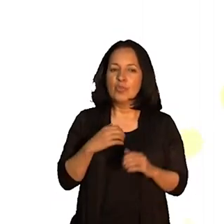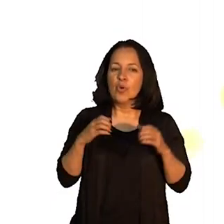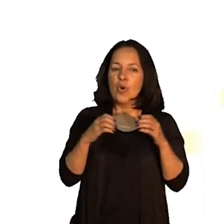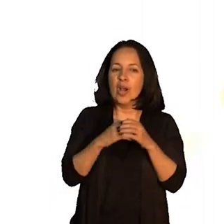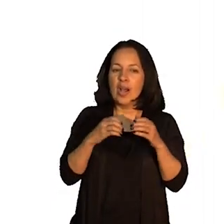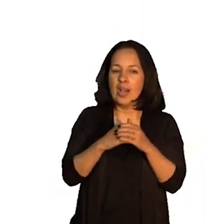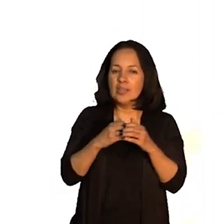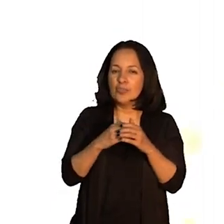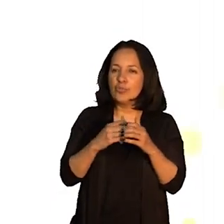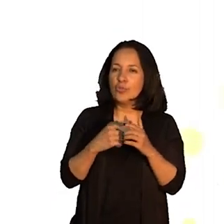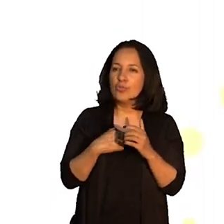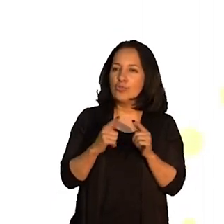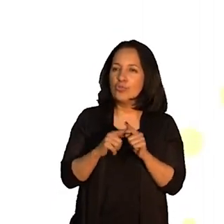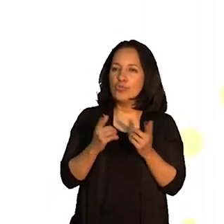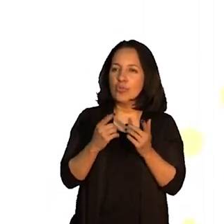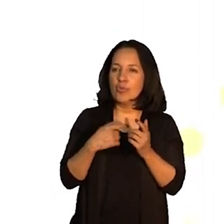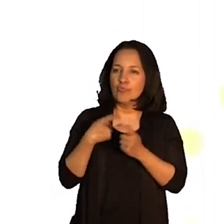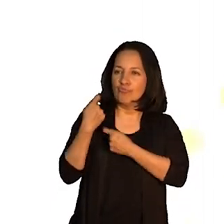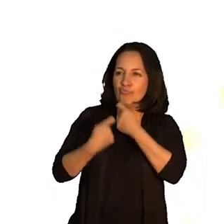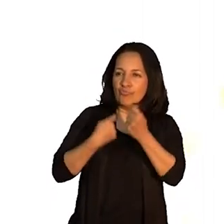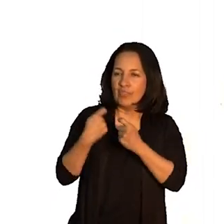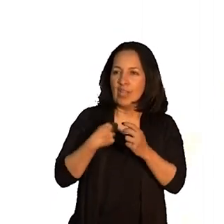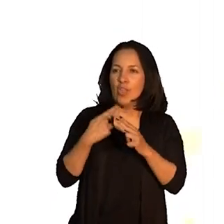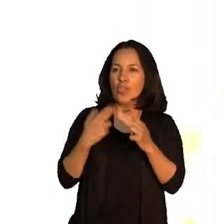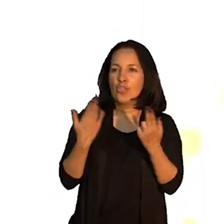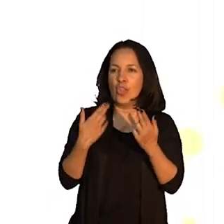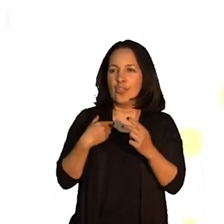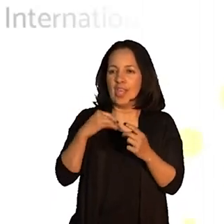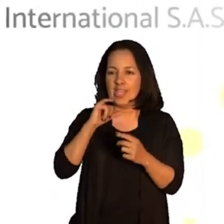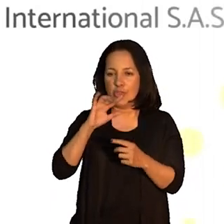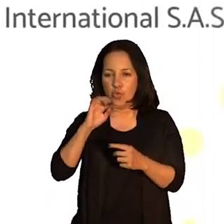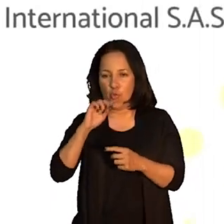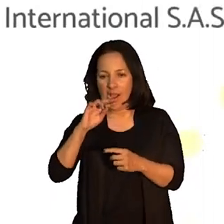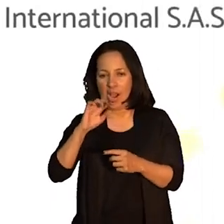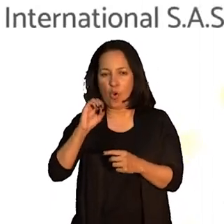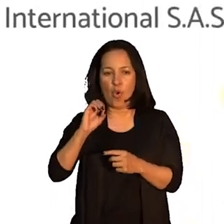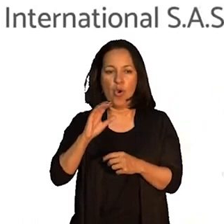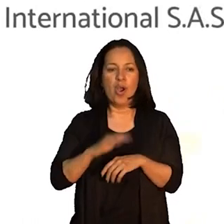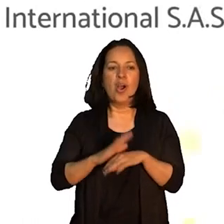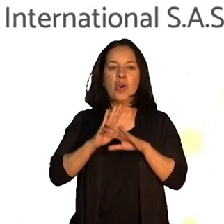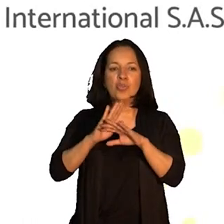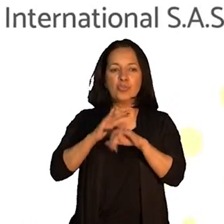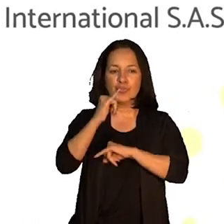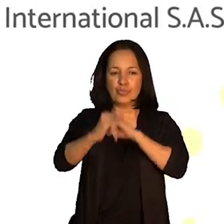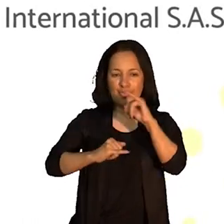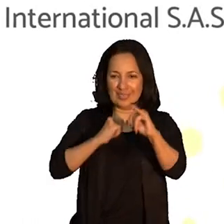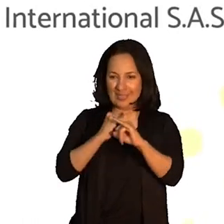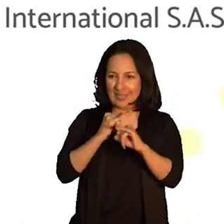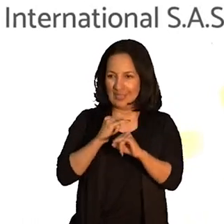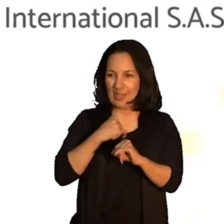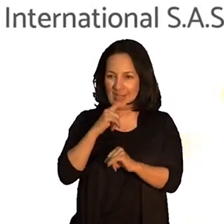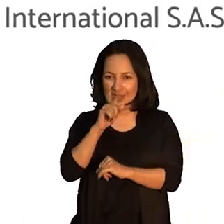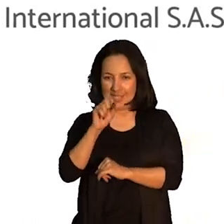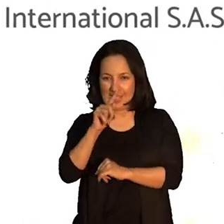Asociación de Pequeños Productores Agrícolas de Ituango, Fresh Colombia International SAS,